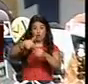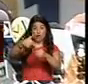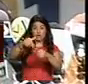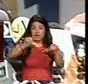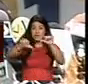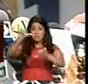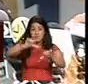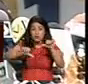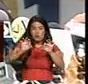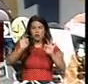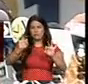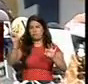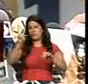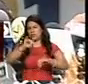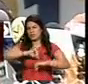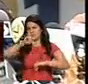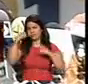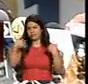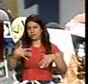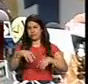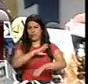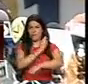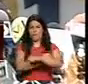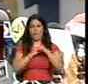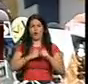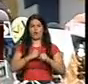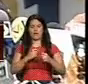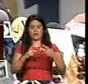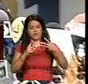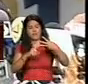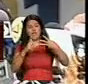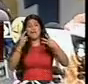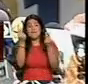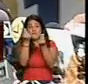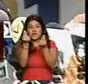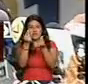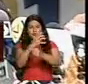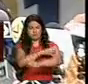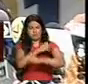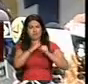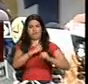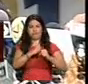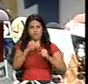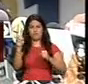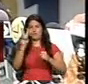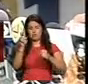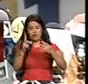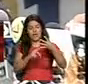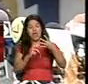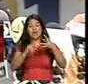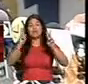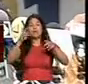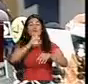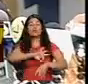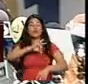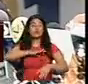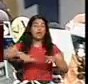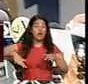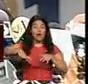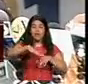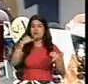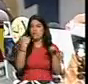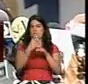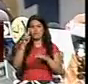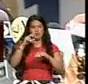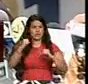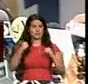petroquímico en lo Financiero en lo social